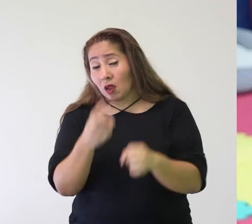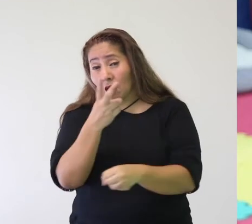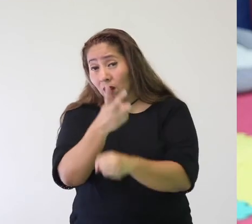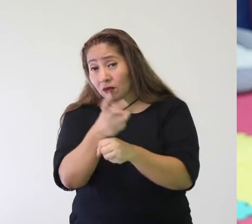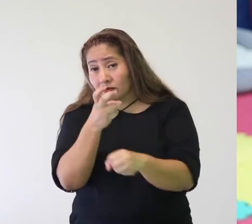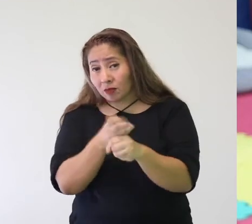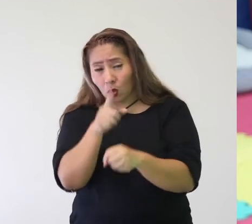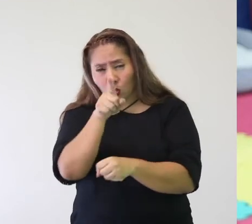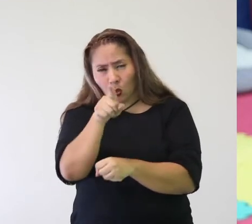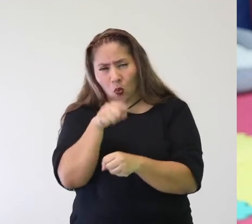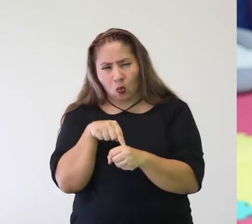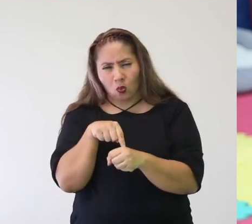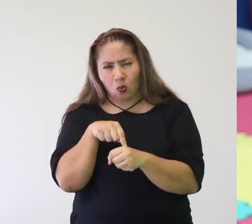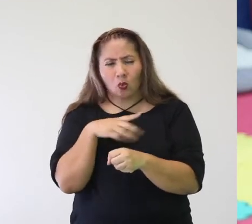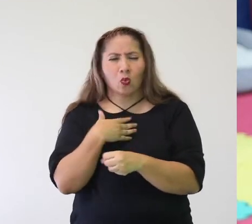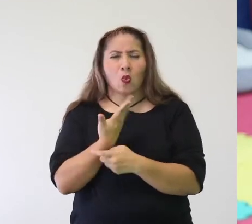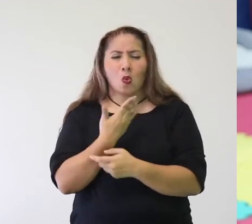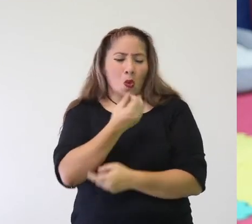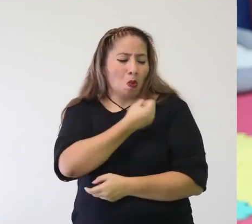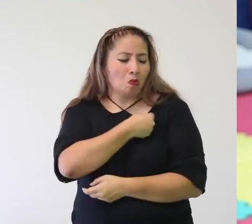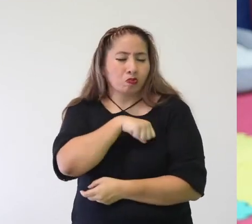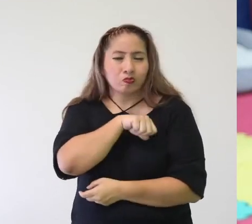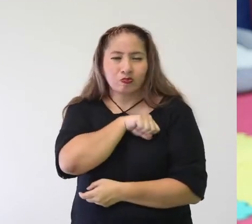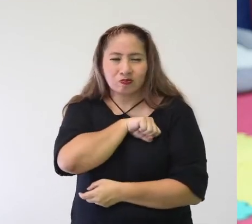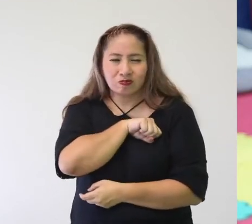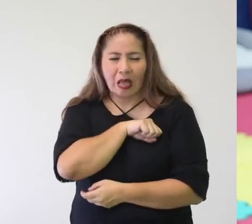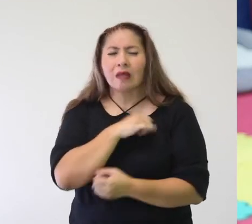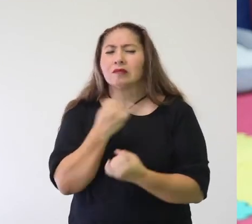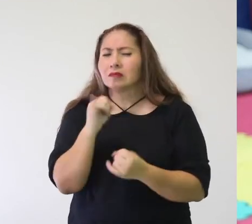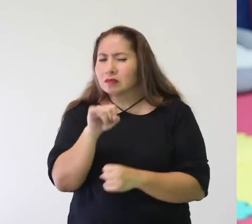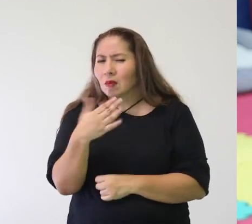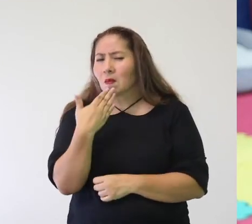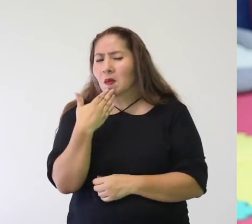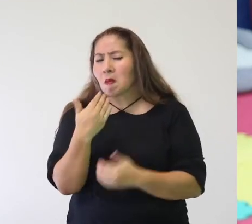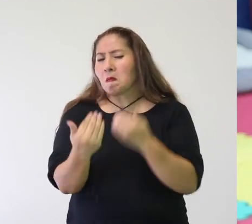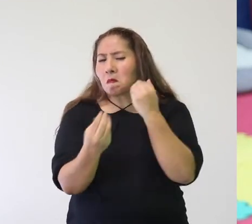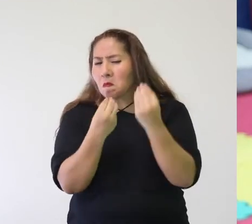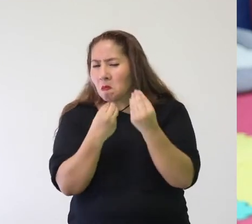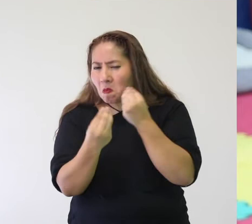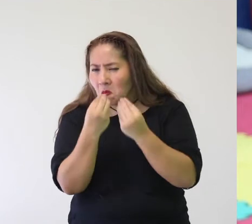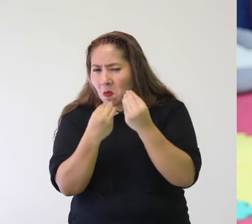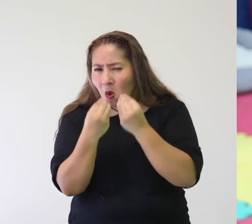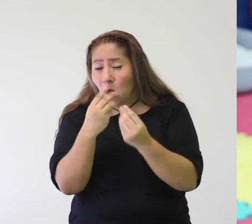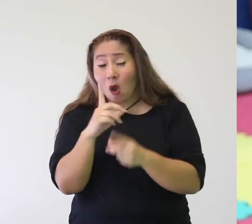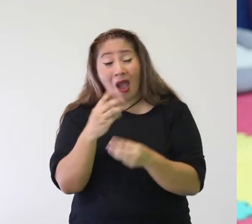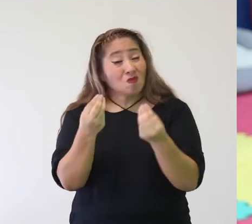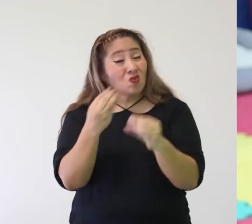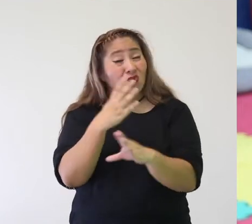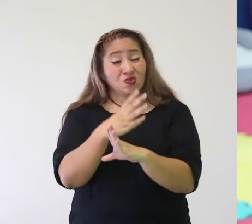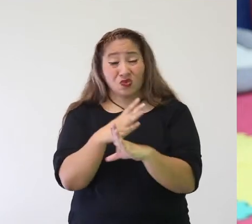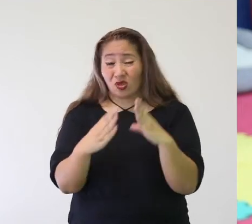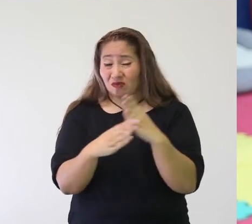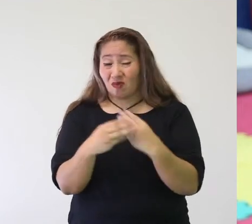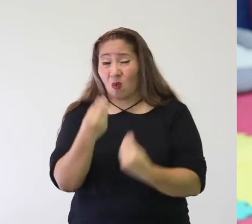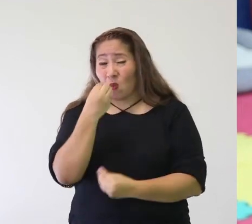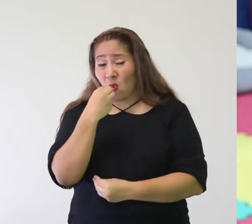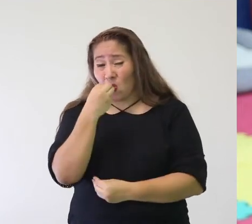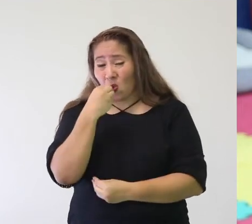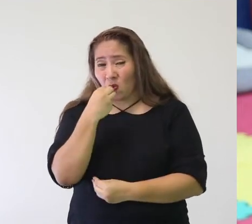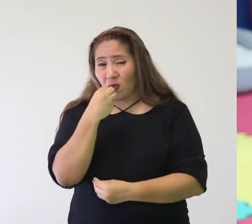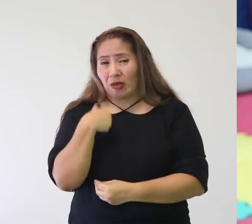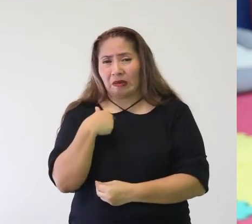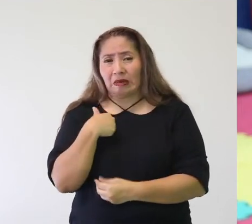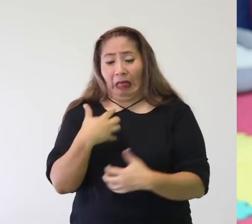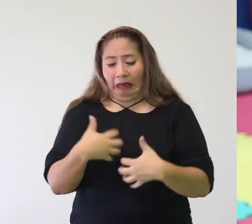quiero invitar a que mantengas un estilo de vida saludable. En base a la alimentación, hay muchos alimentos que nos pueden